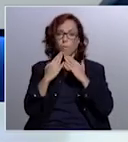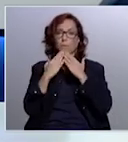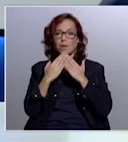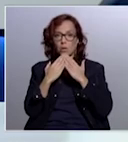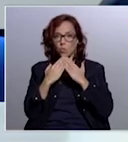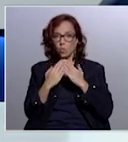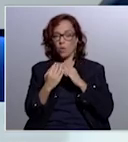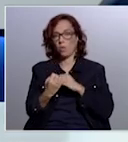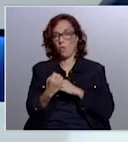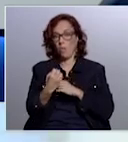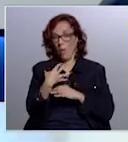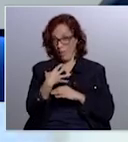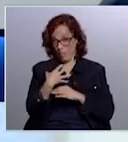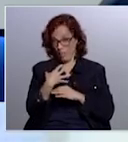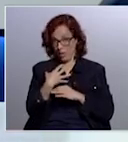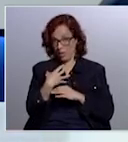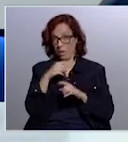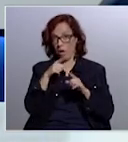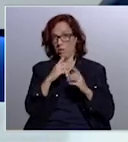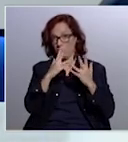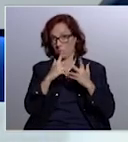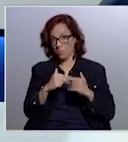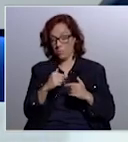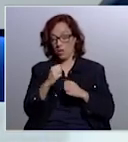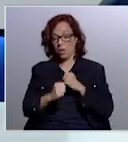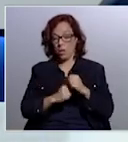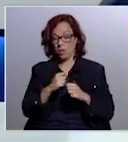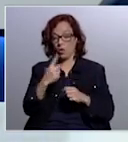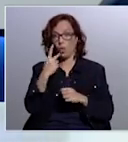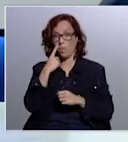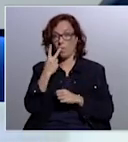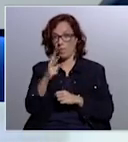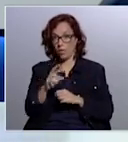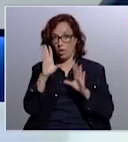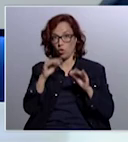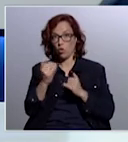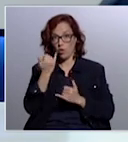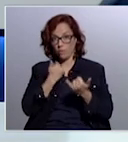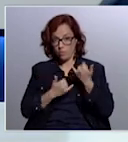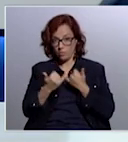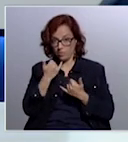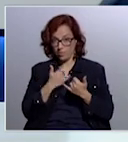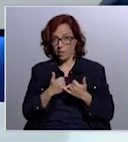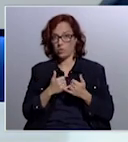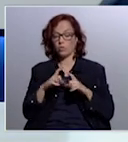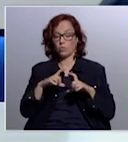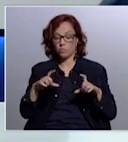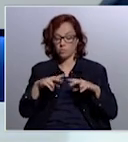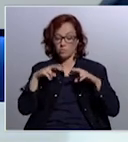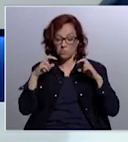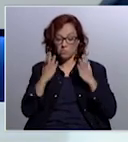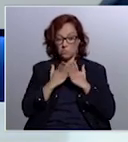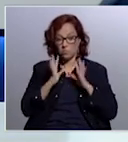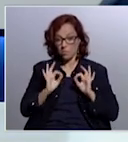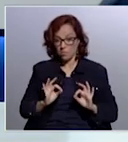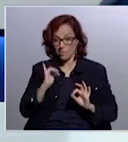y nos mandan la información y ya estamos programando 2020 y todas las informaciones que llegan se da abuso recibimos estudian y se